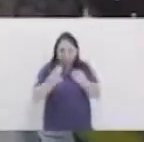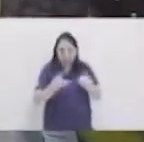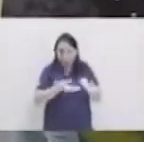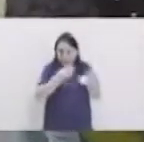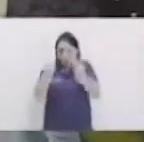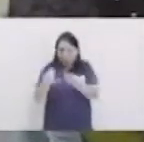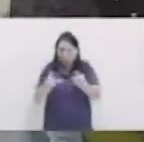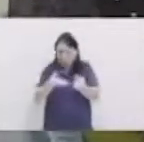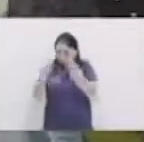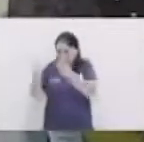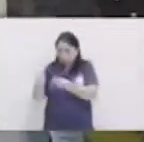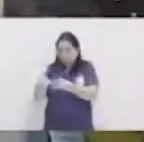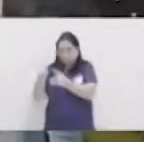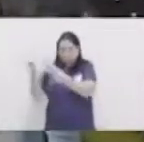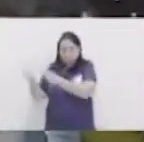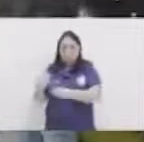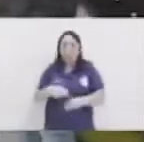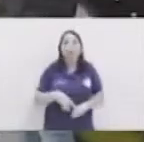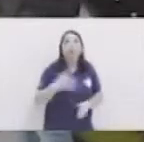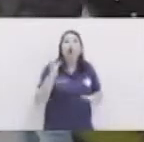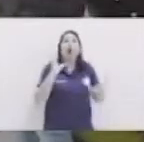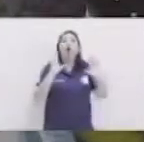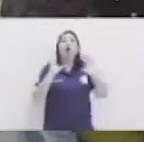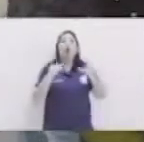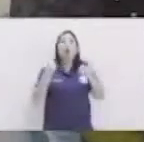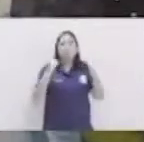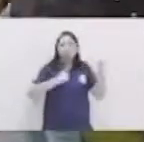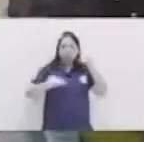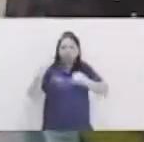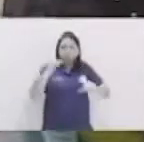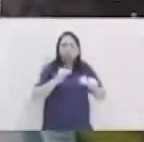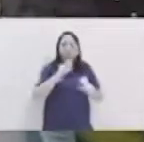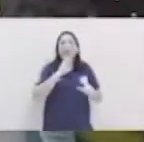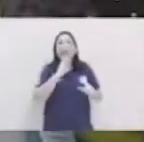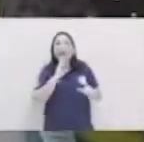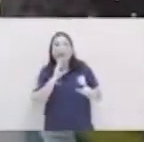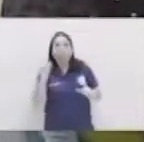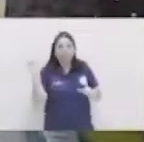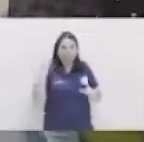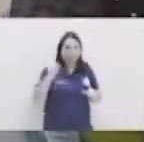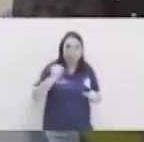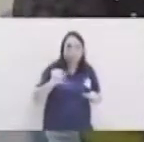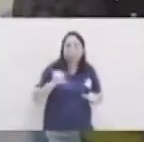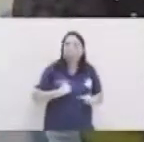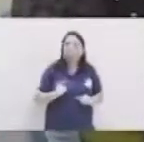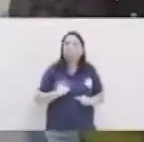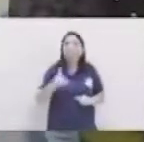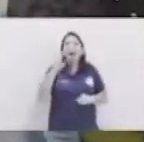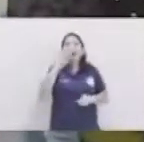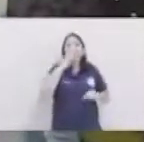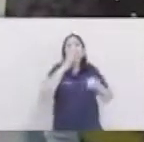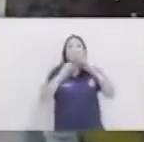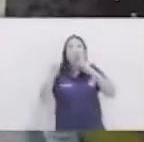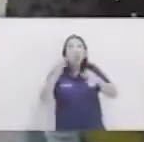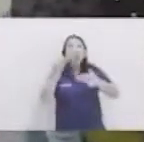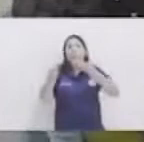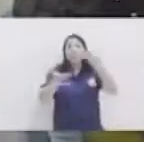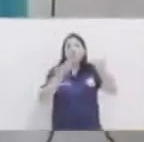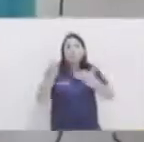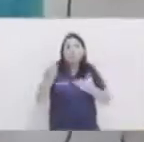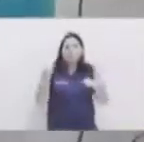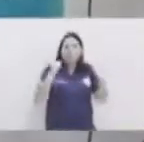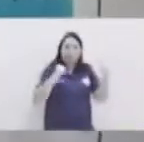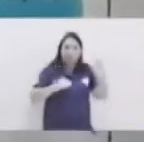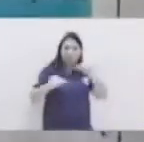mensajes orales. Así es. Y poesía y teatro. La literatura inca predomina eso,